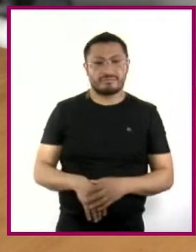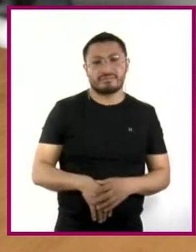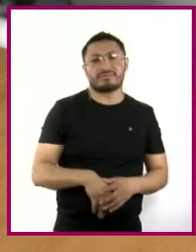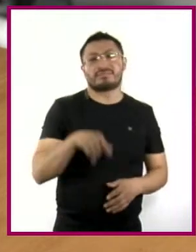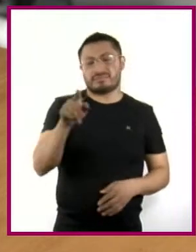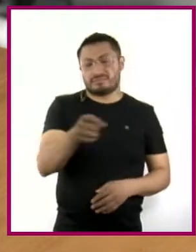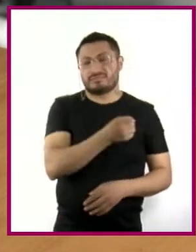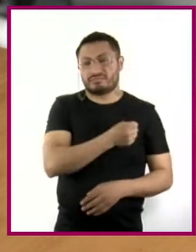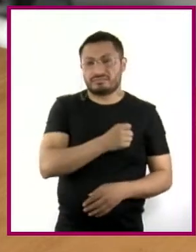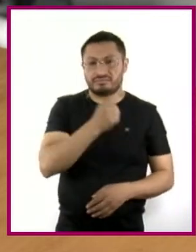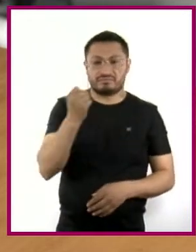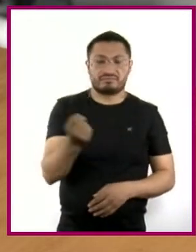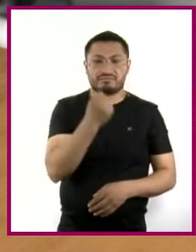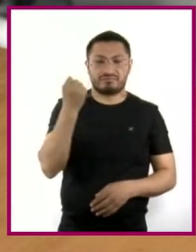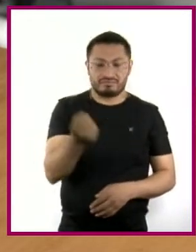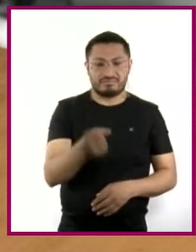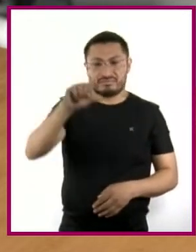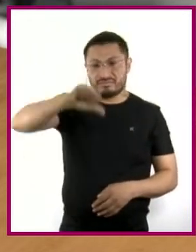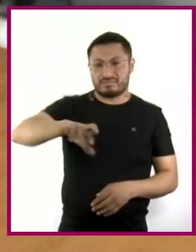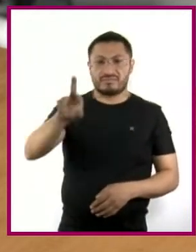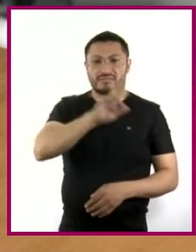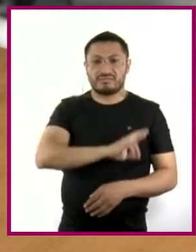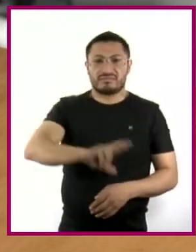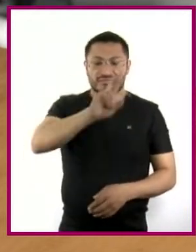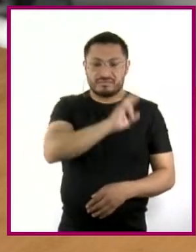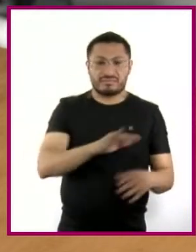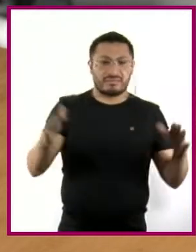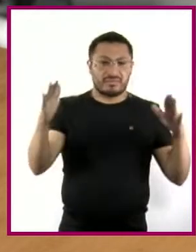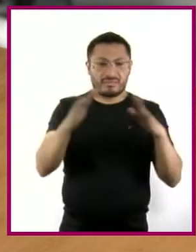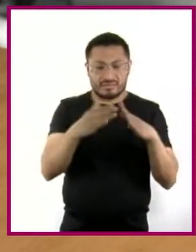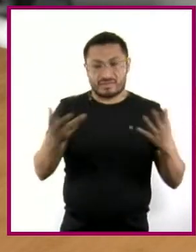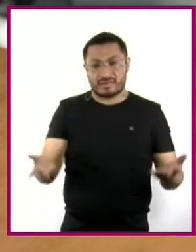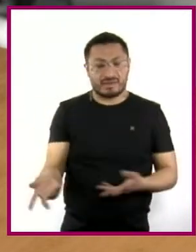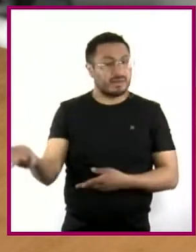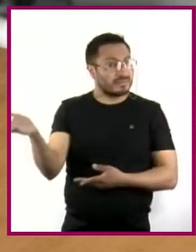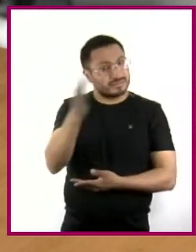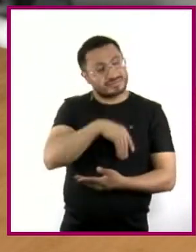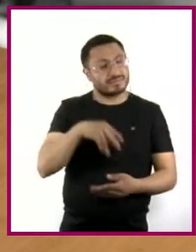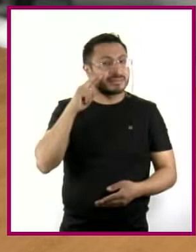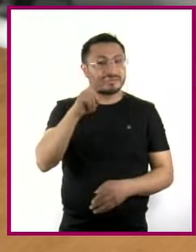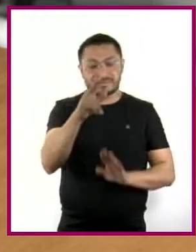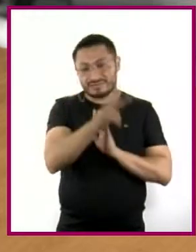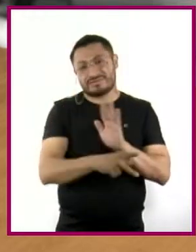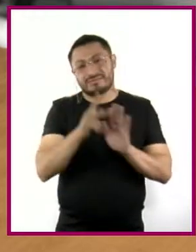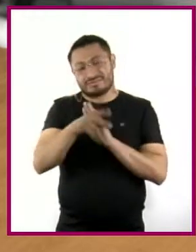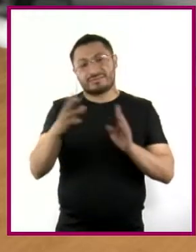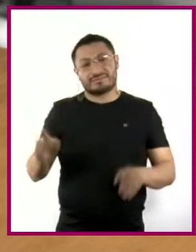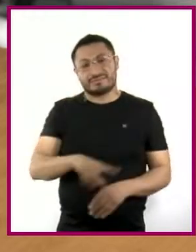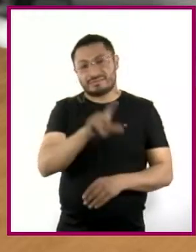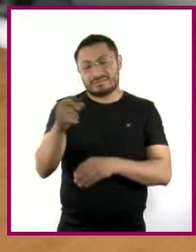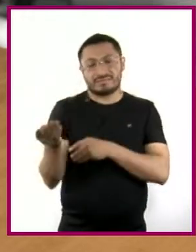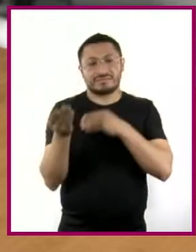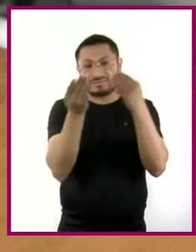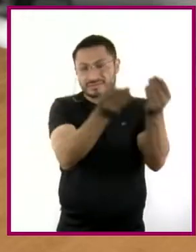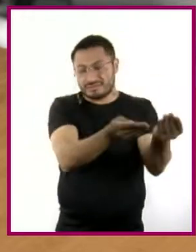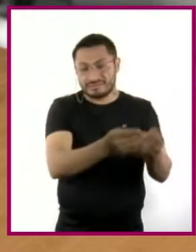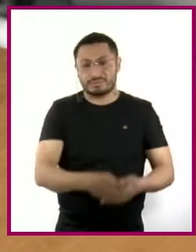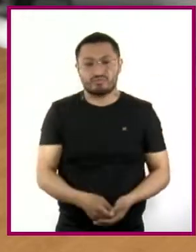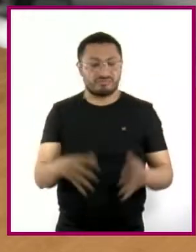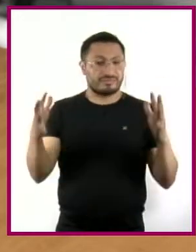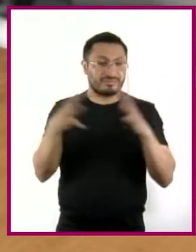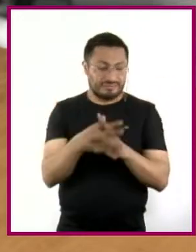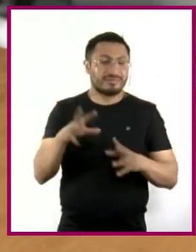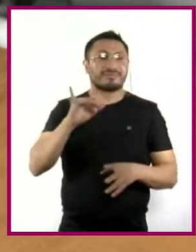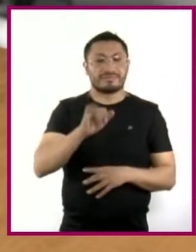de suerte. La rentamos en casa y hoy tengo que devolverla. Vamos, si nos apuramos nos da tiempo de verla y regresarla. Pues si es de guerra,